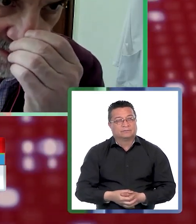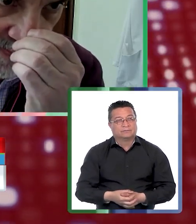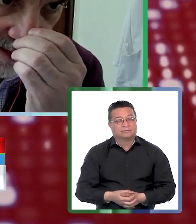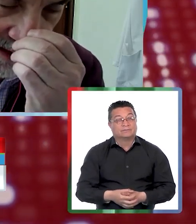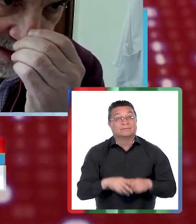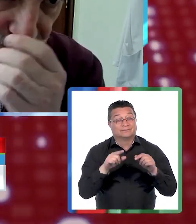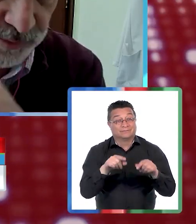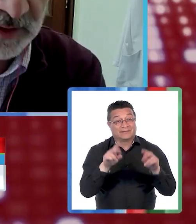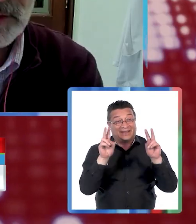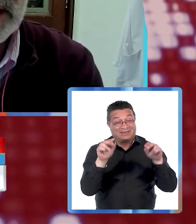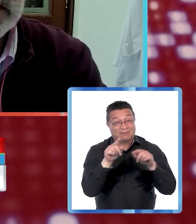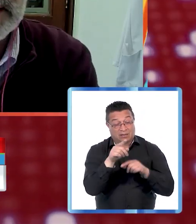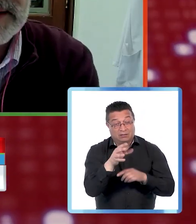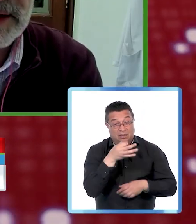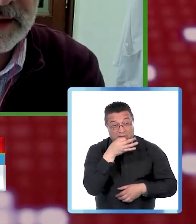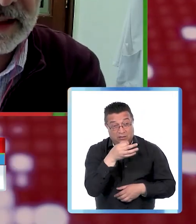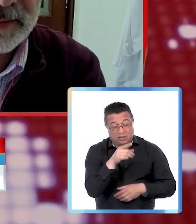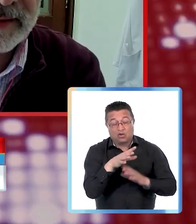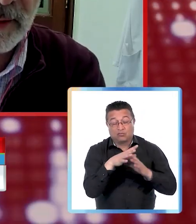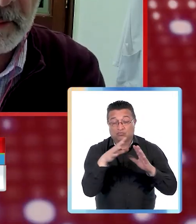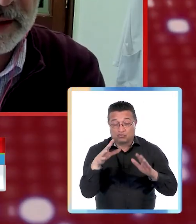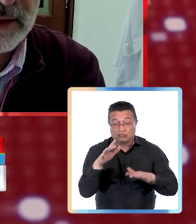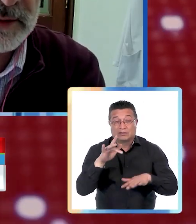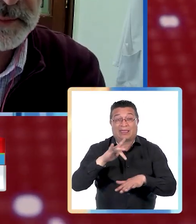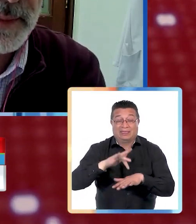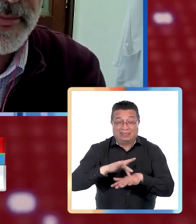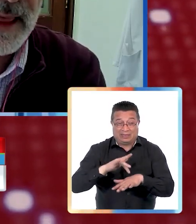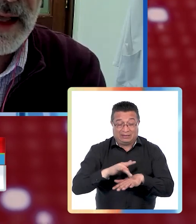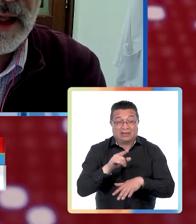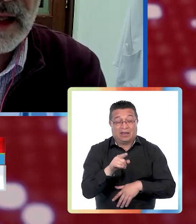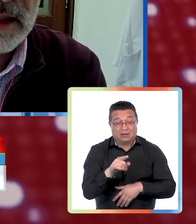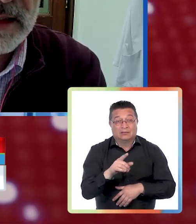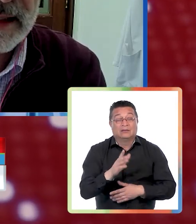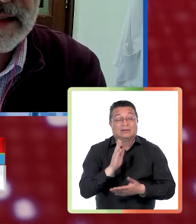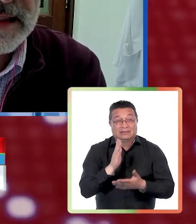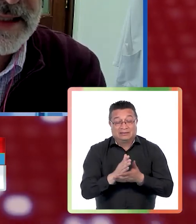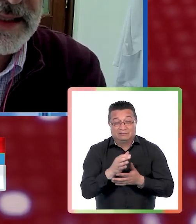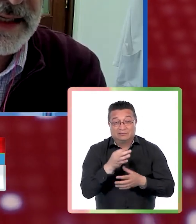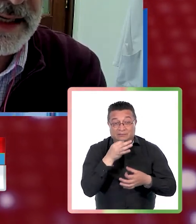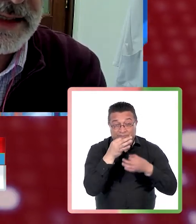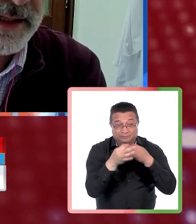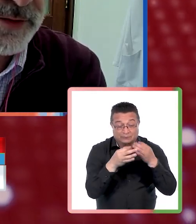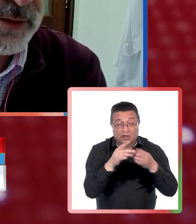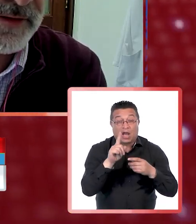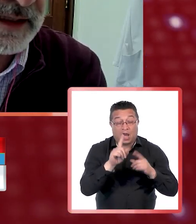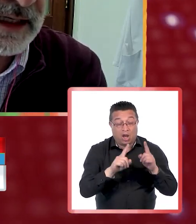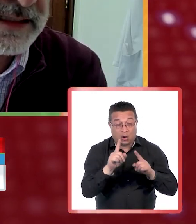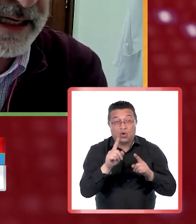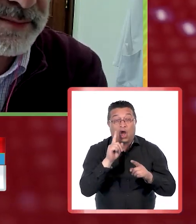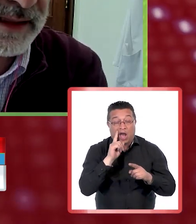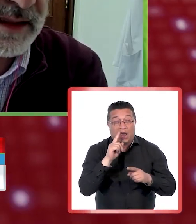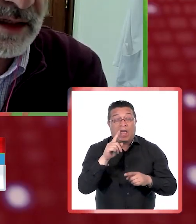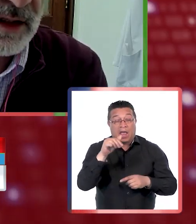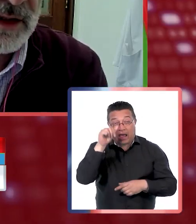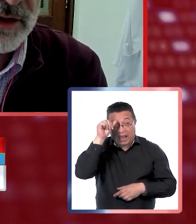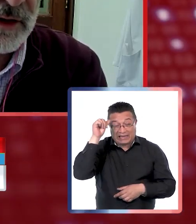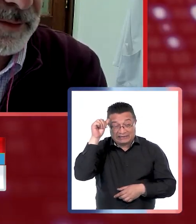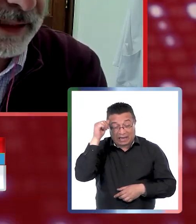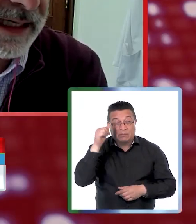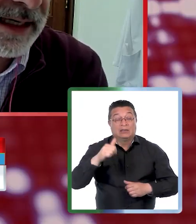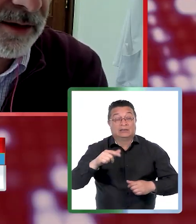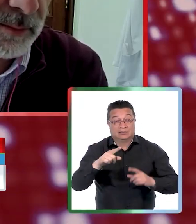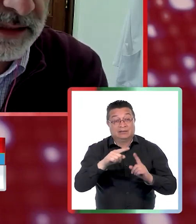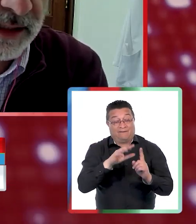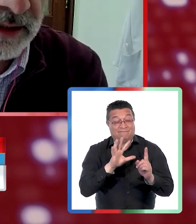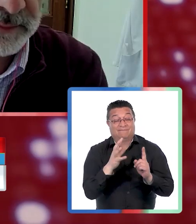A ver, el tema que usted toca es extraordinariamente complejo y hay que decir que quienes sufren el Alzheimer son